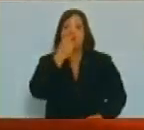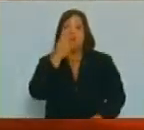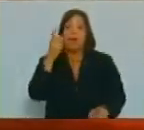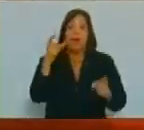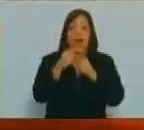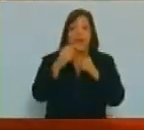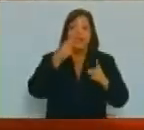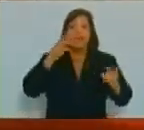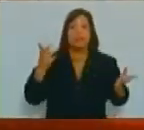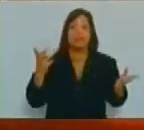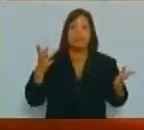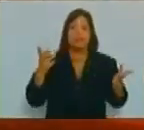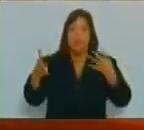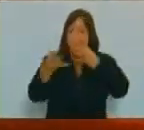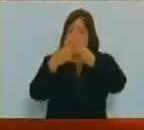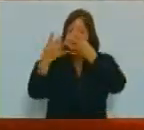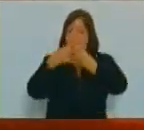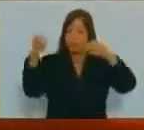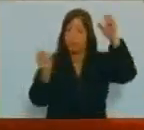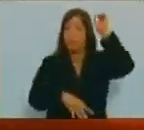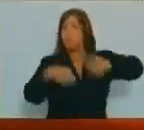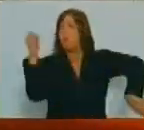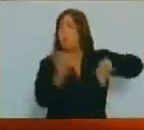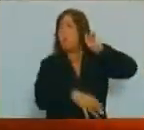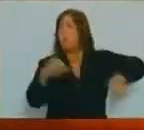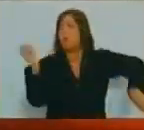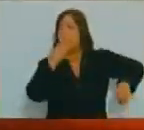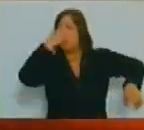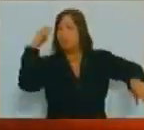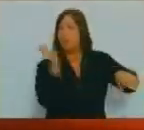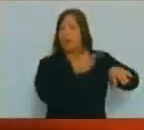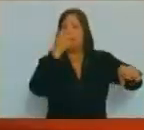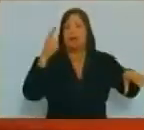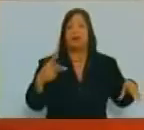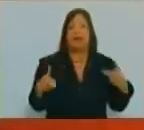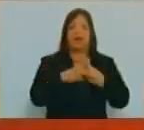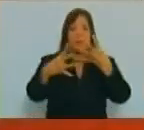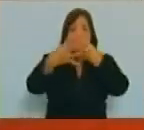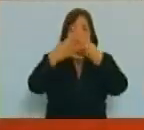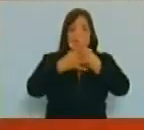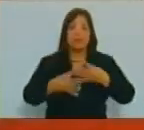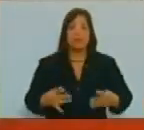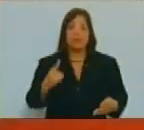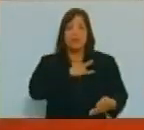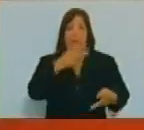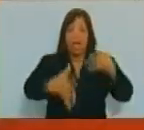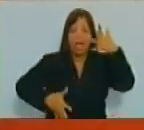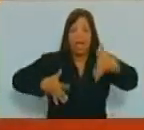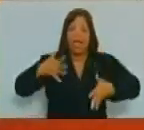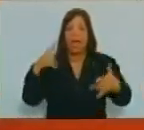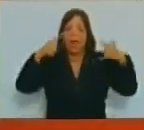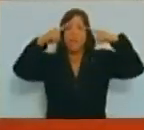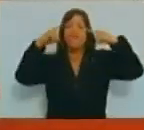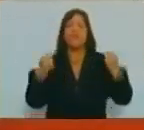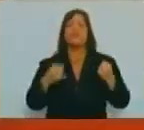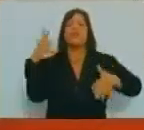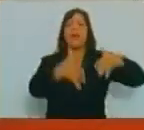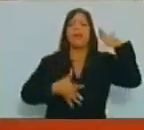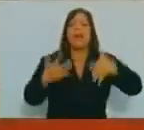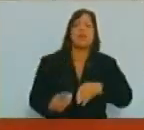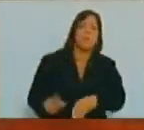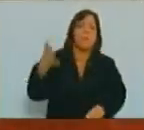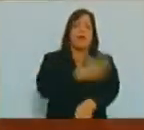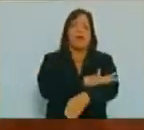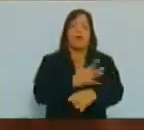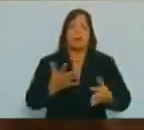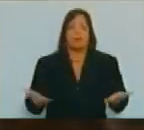generar en las cárceles depósito de seres humanos y convertir las cárceles en universidades del delito a